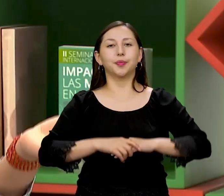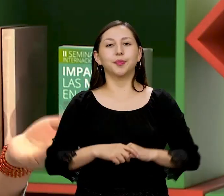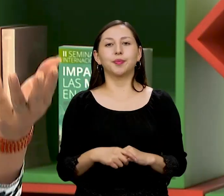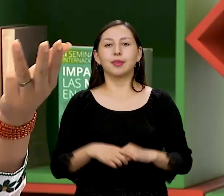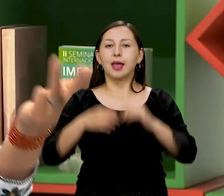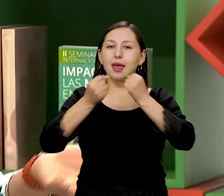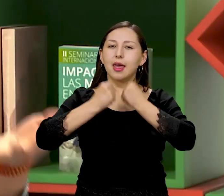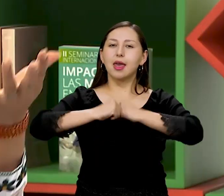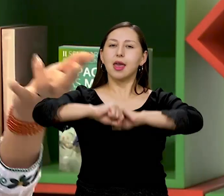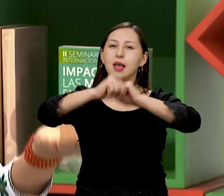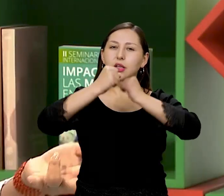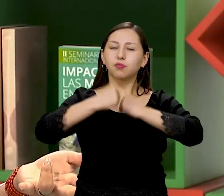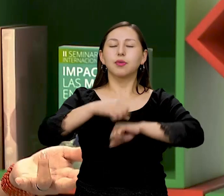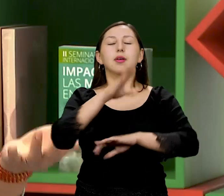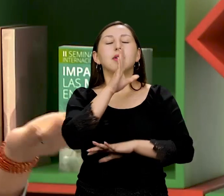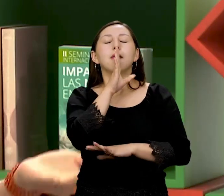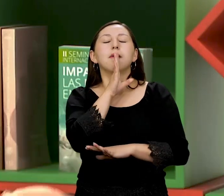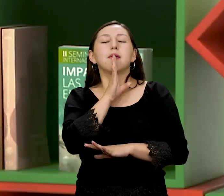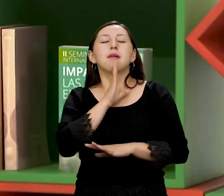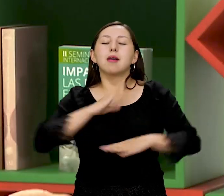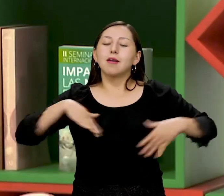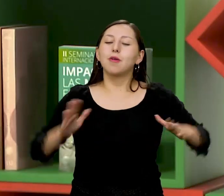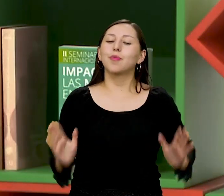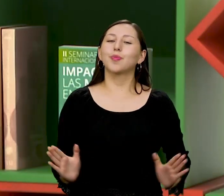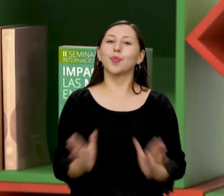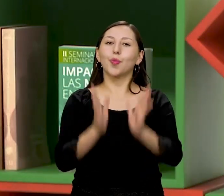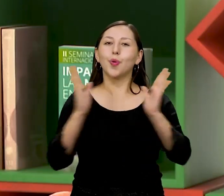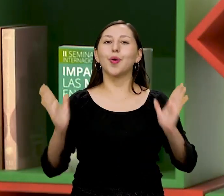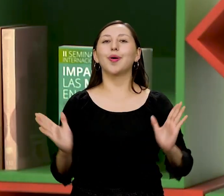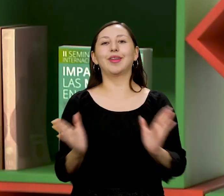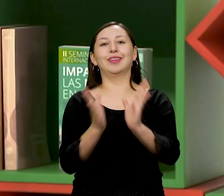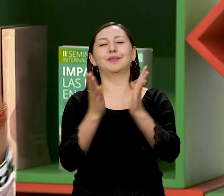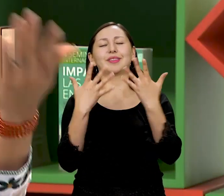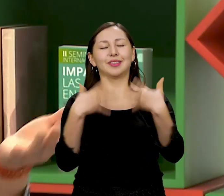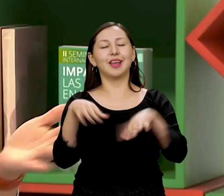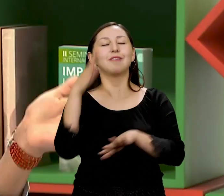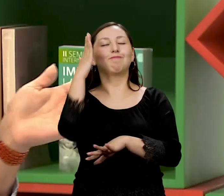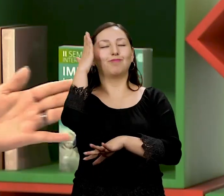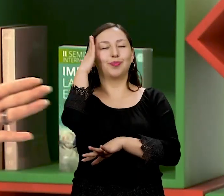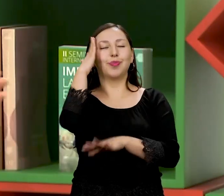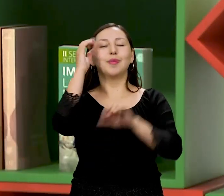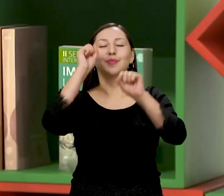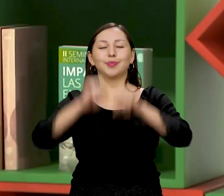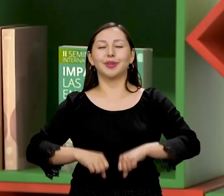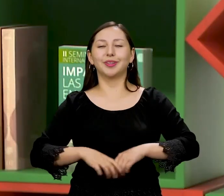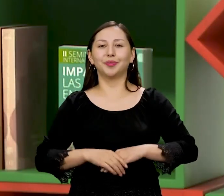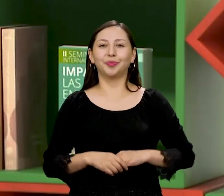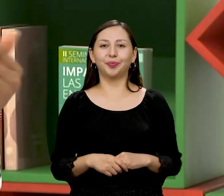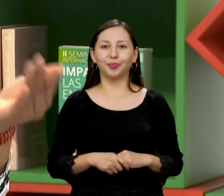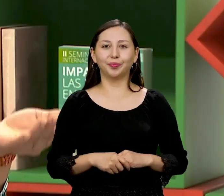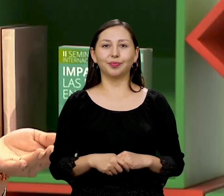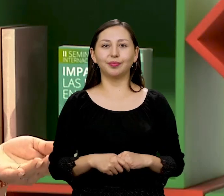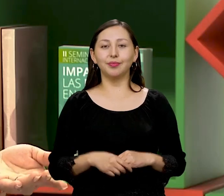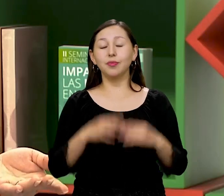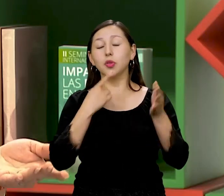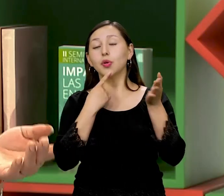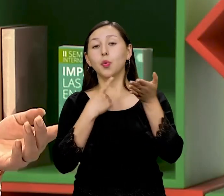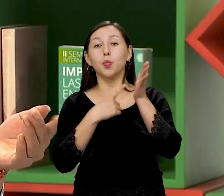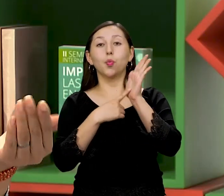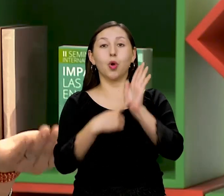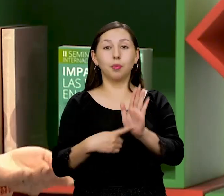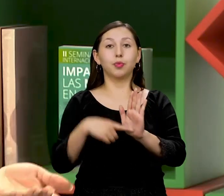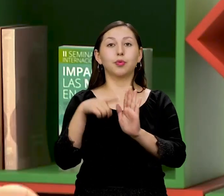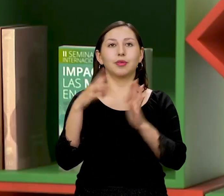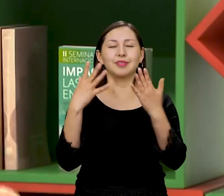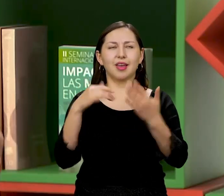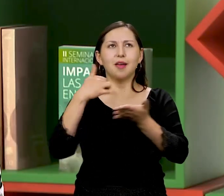pero con esfuerzo, constancia, ahora te tenemos aquí y nos estás comentando todo lo que ha transcurrido para que, por ejemplo,